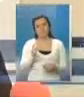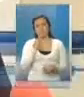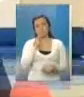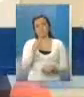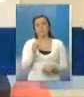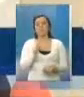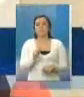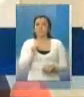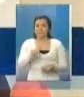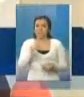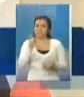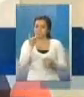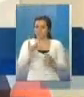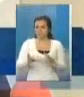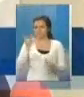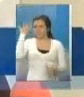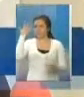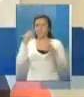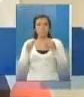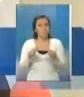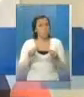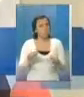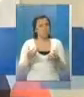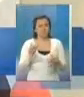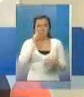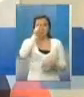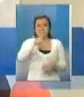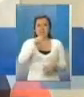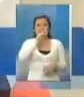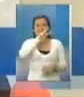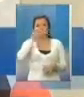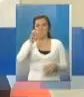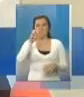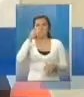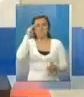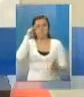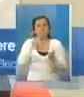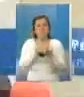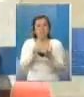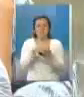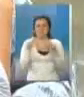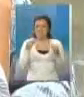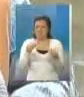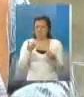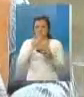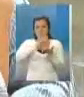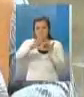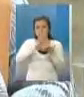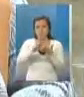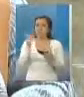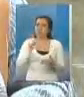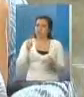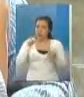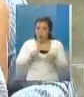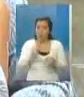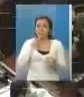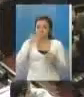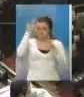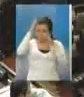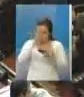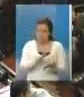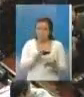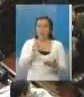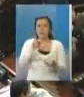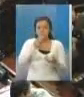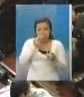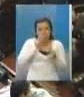es una cantidad exagerada realmente que hayan 1.300 millones de consultores y asesores. Con o sin presupuesto, el PP tiene que buscar